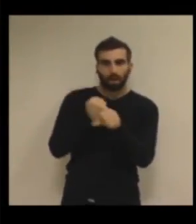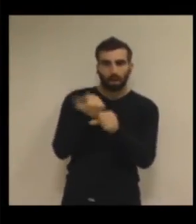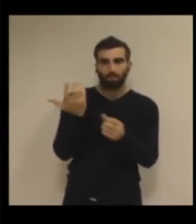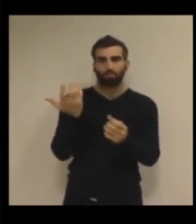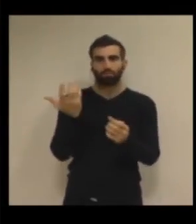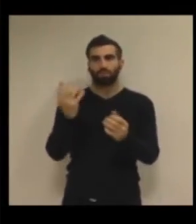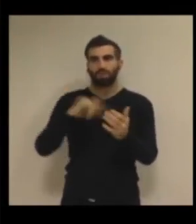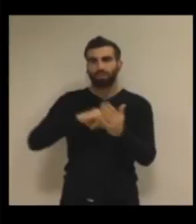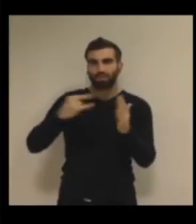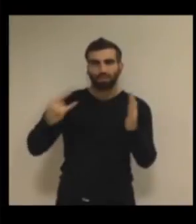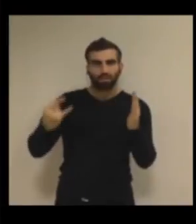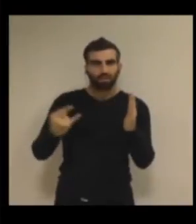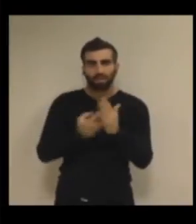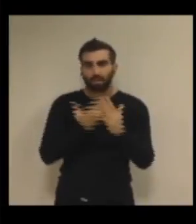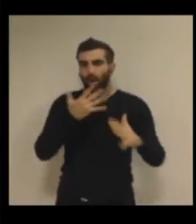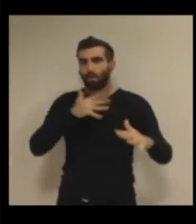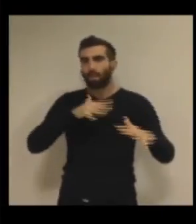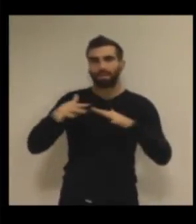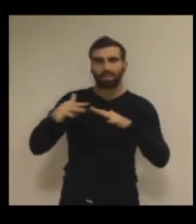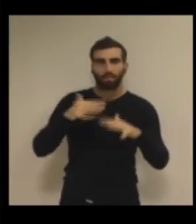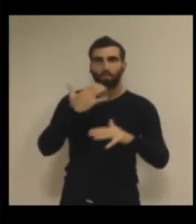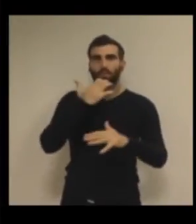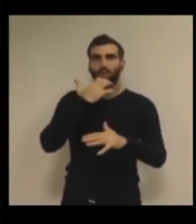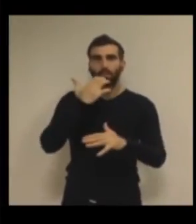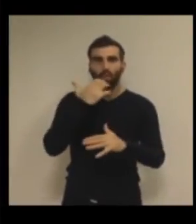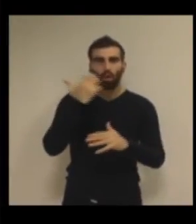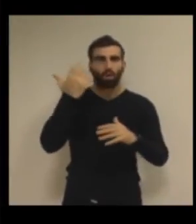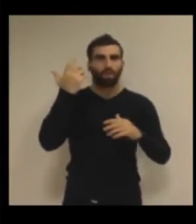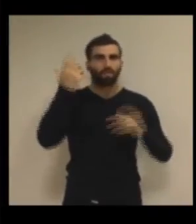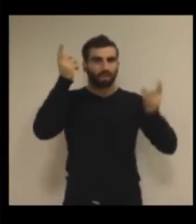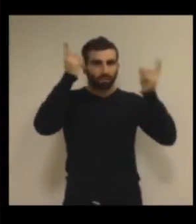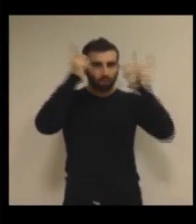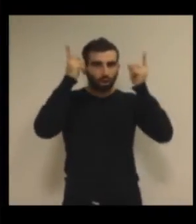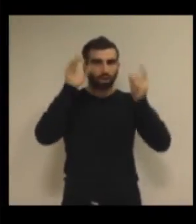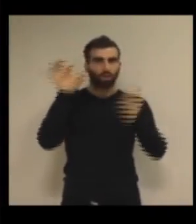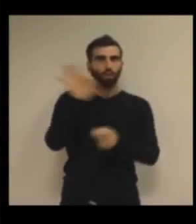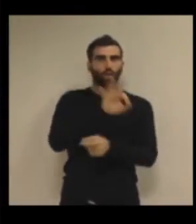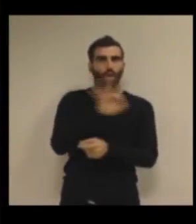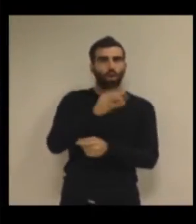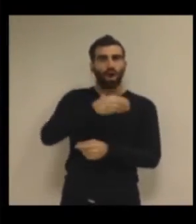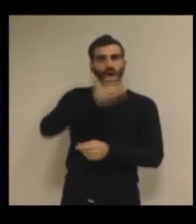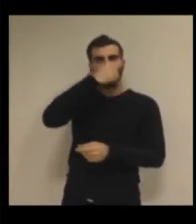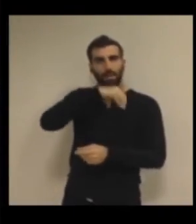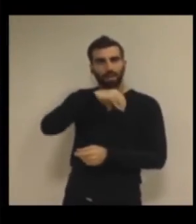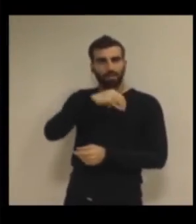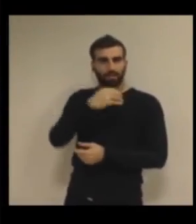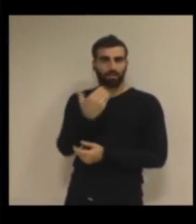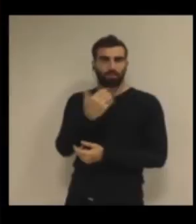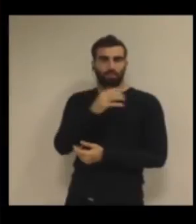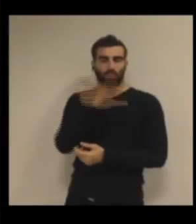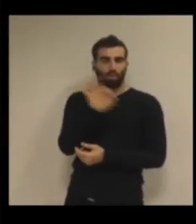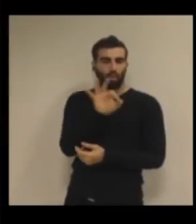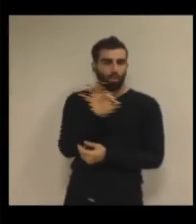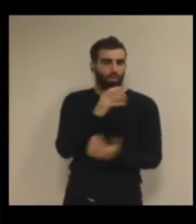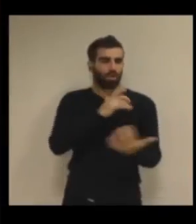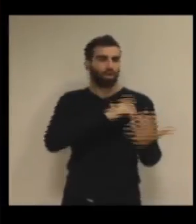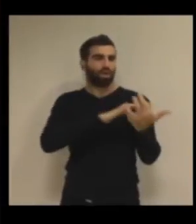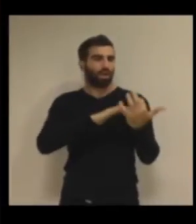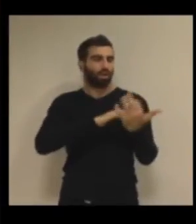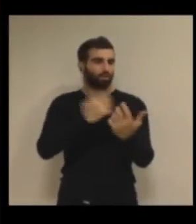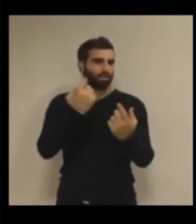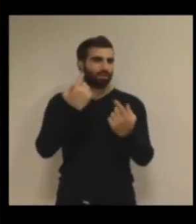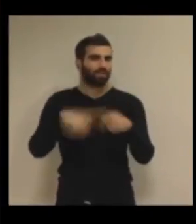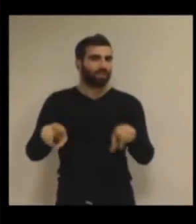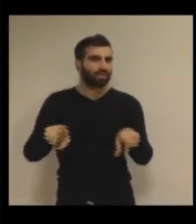operativos, si estamos hablando de Android o de iOS, por hablar, digamos, de dos sistemas, o del mundo Microsoft o el mundo que